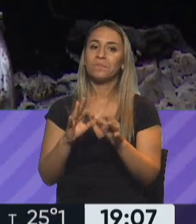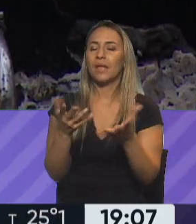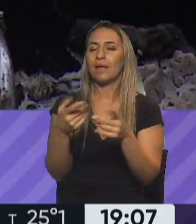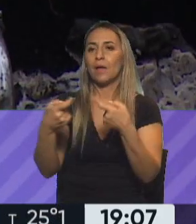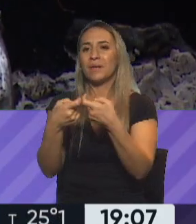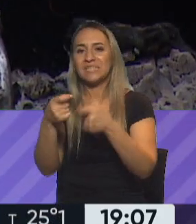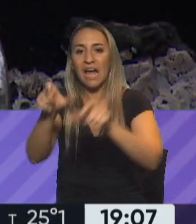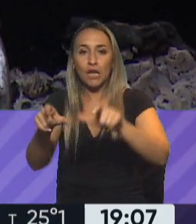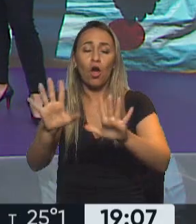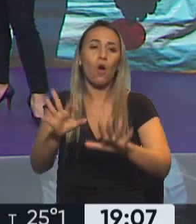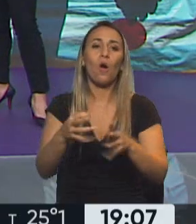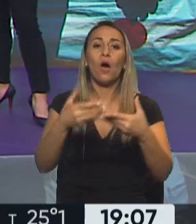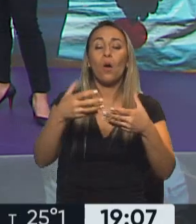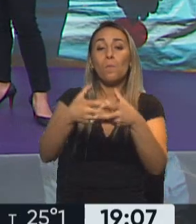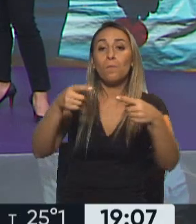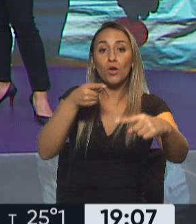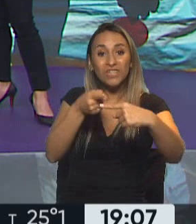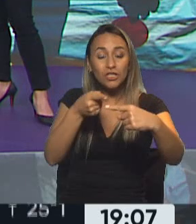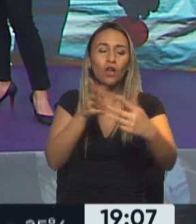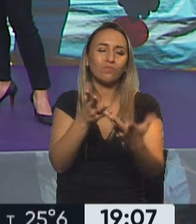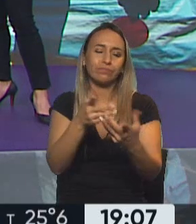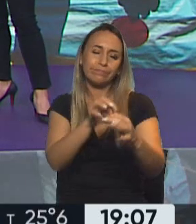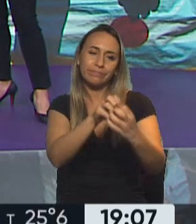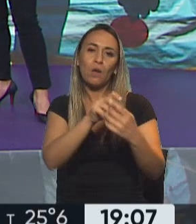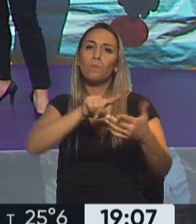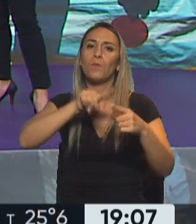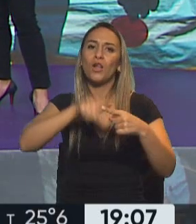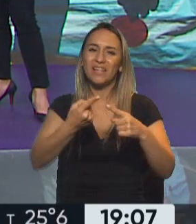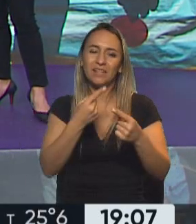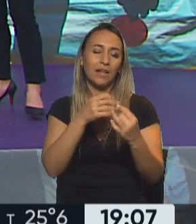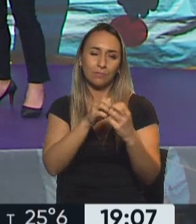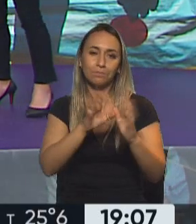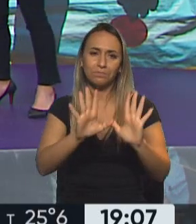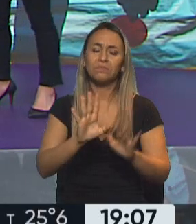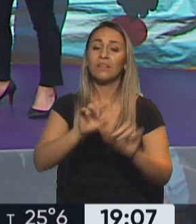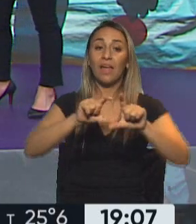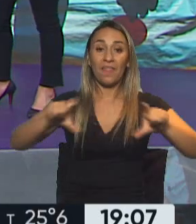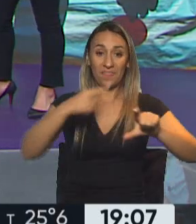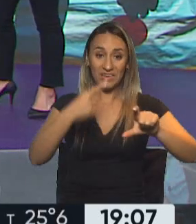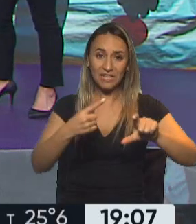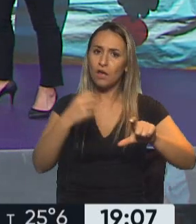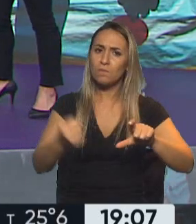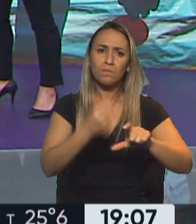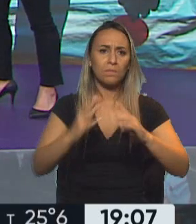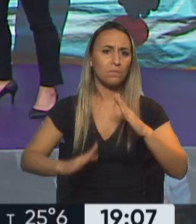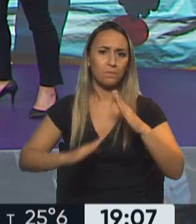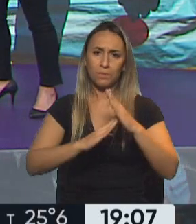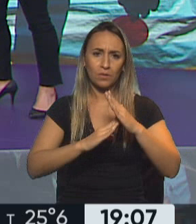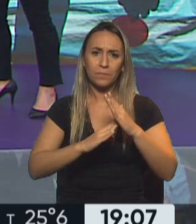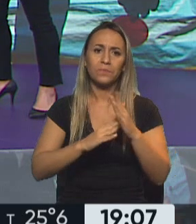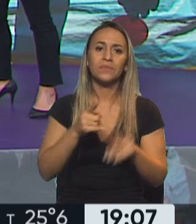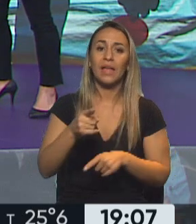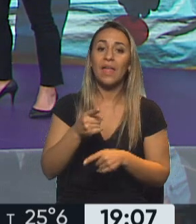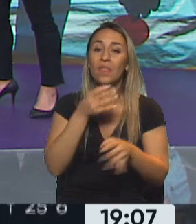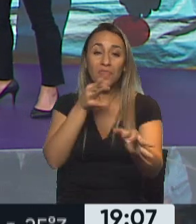a la oposición y discutir más políticas. Dice también el documento, es imprescindible profundizar el diálogo social institucionalizado